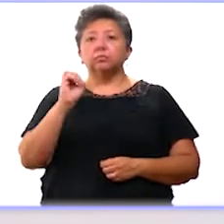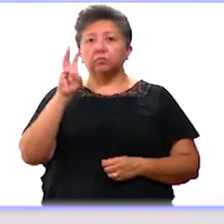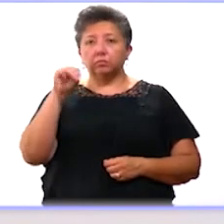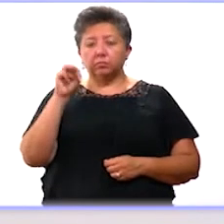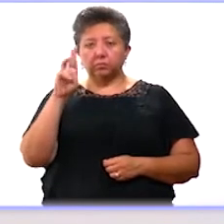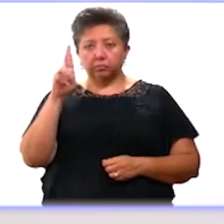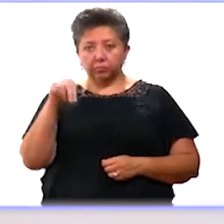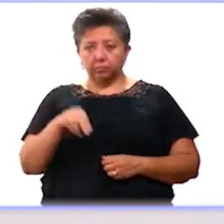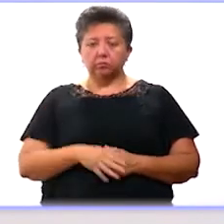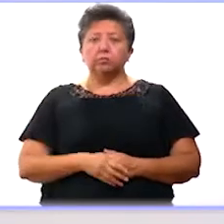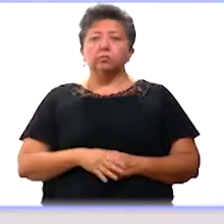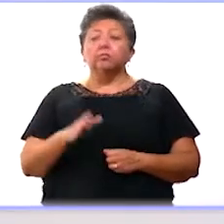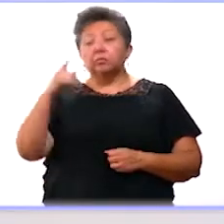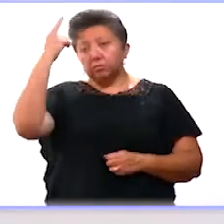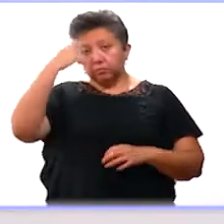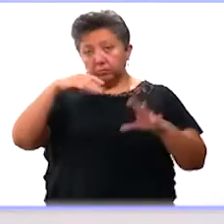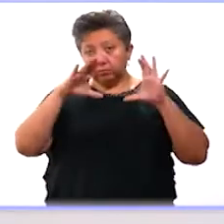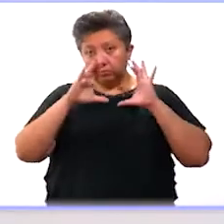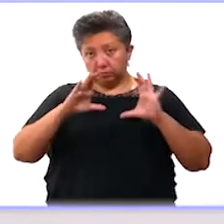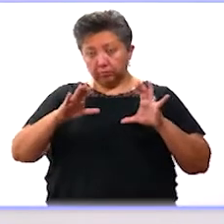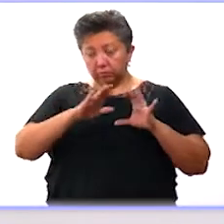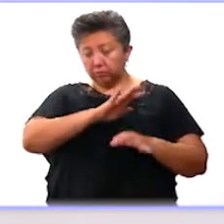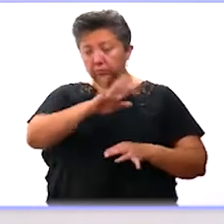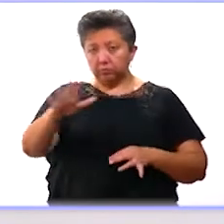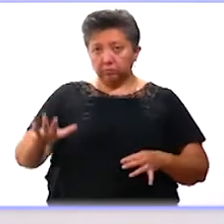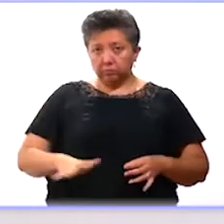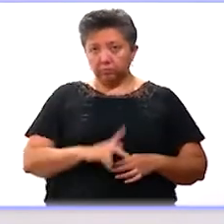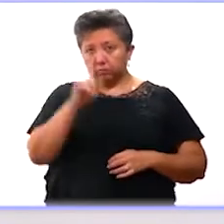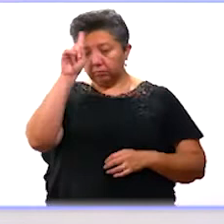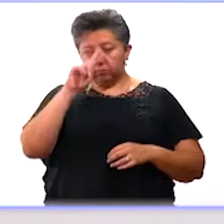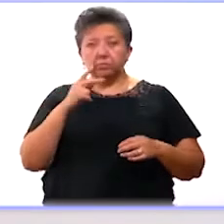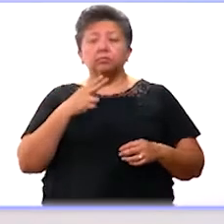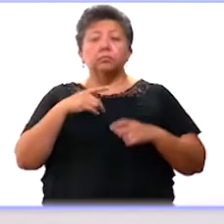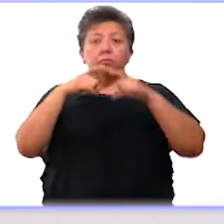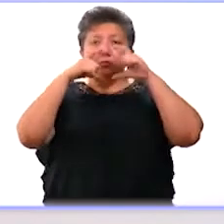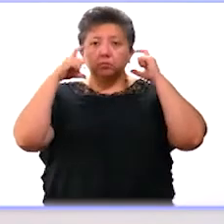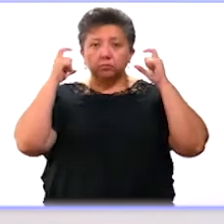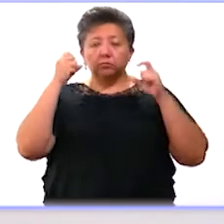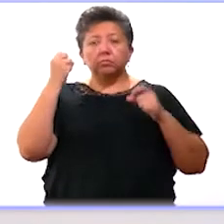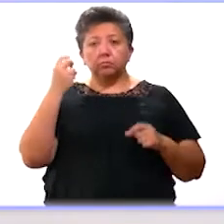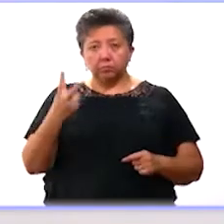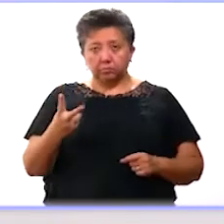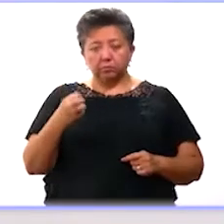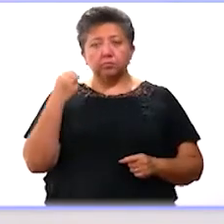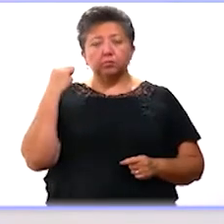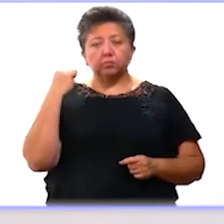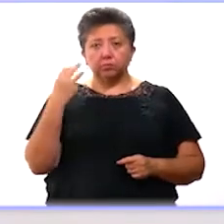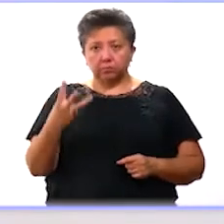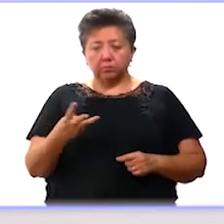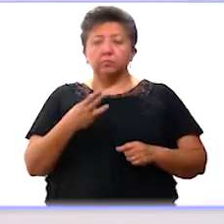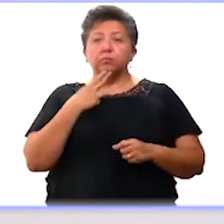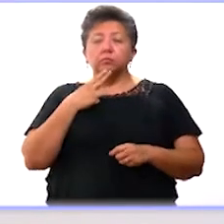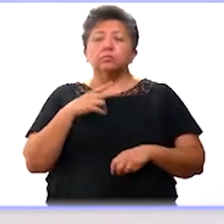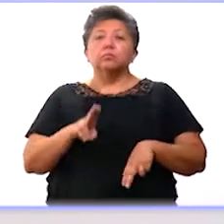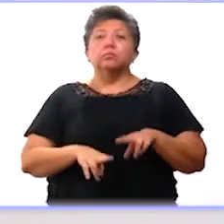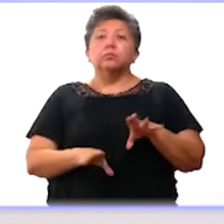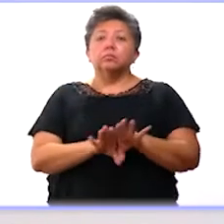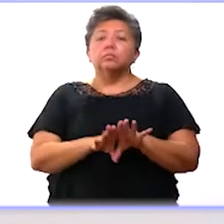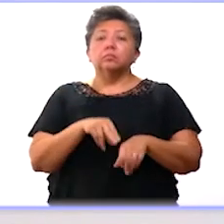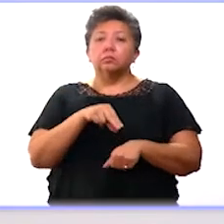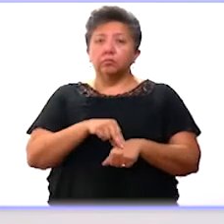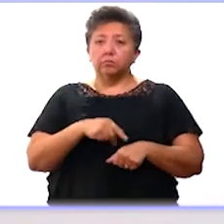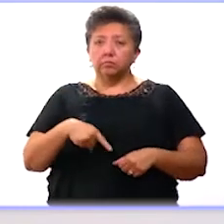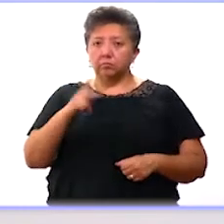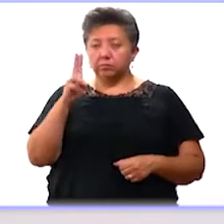variante Omicron. Por lo que para protegernos entre todos, se sugiere el uso de cubrebocas de 2 capas, tricapa o de uso grado médico como